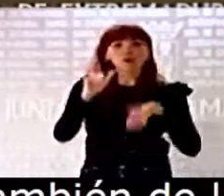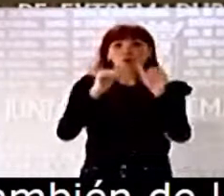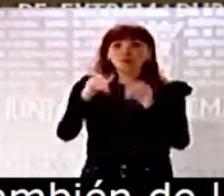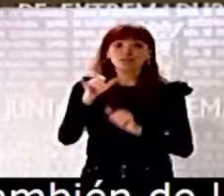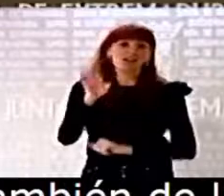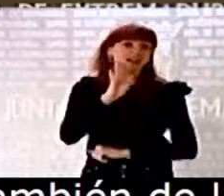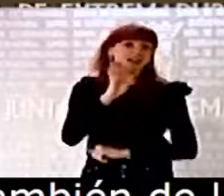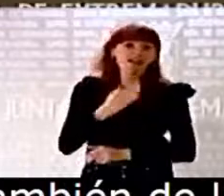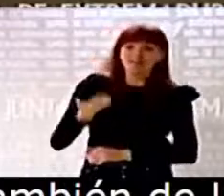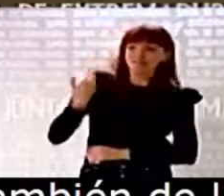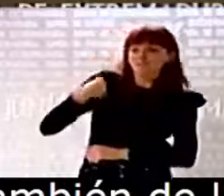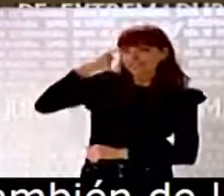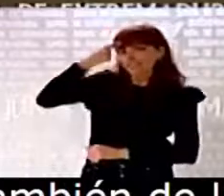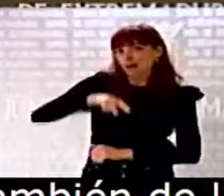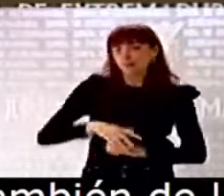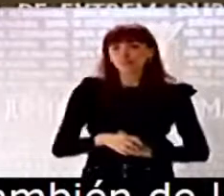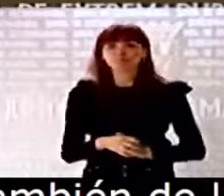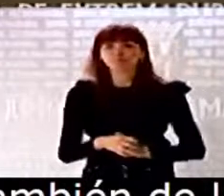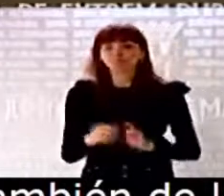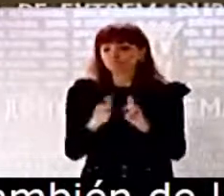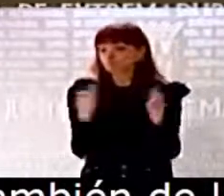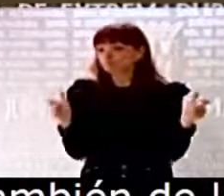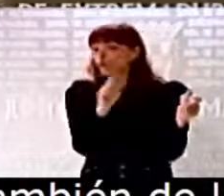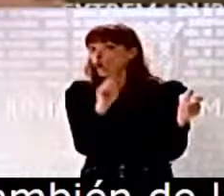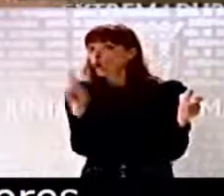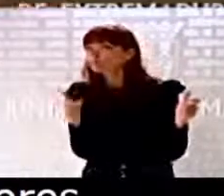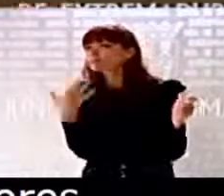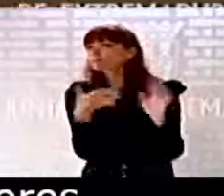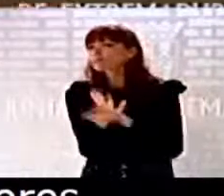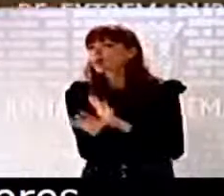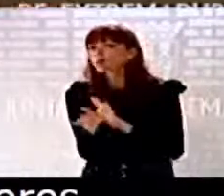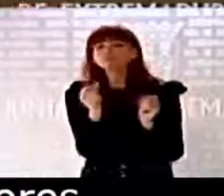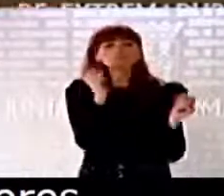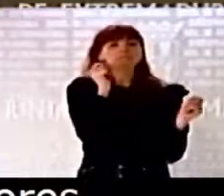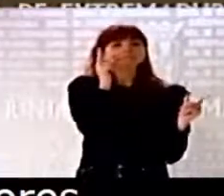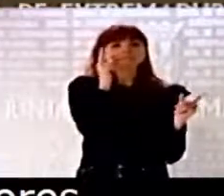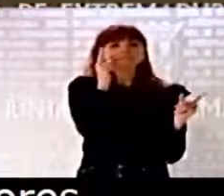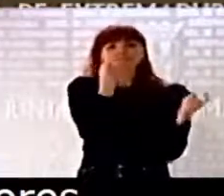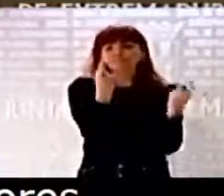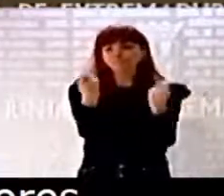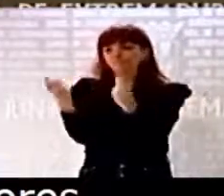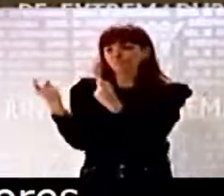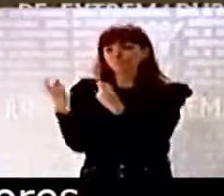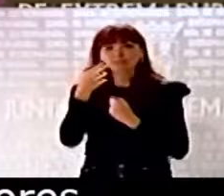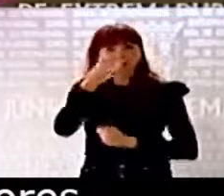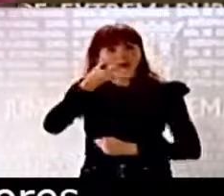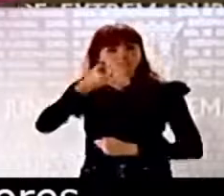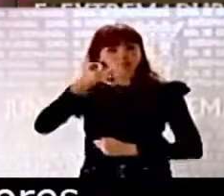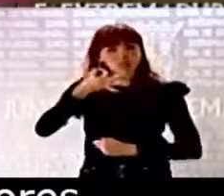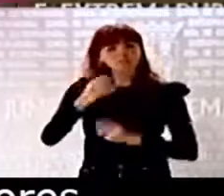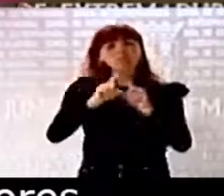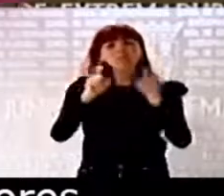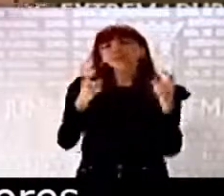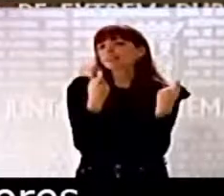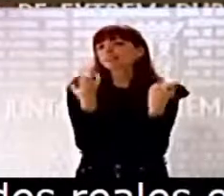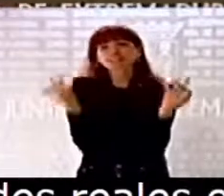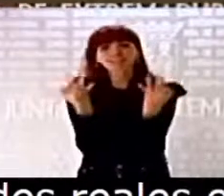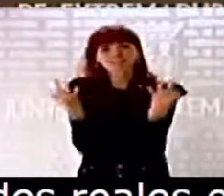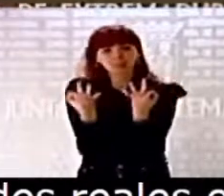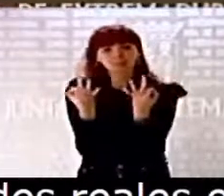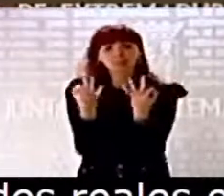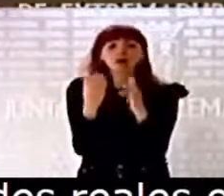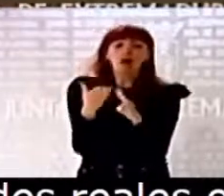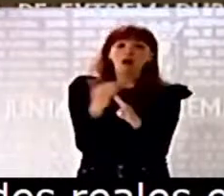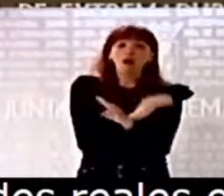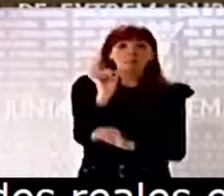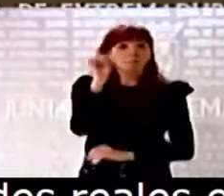anteriores. Ampliarlas a 11 no es más que tener en cuenta las necesidades reales de las pymes en el proceso de digitalización, haber analizado cómo han